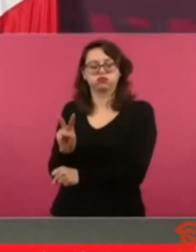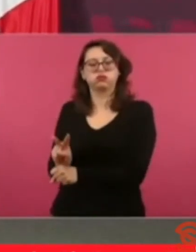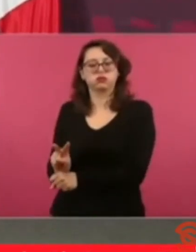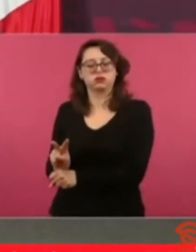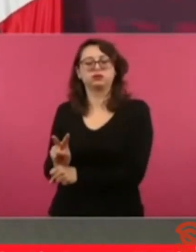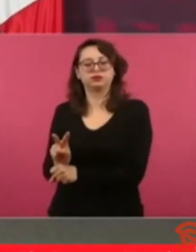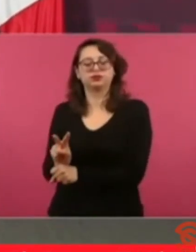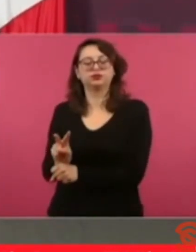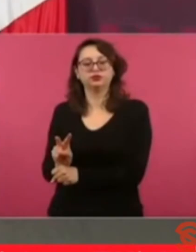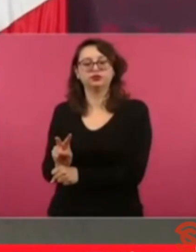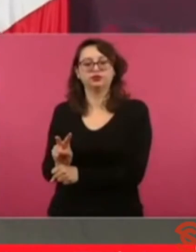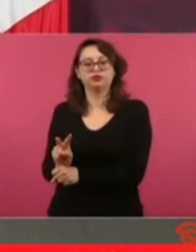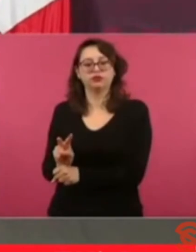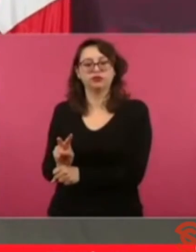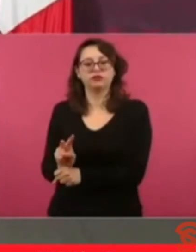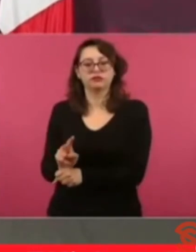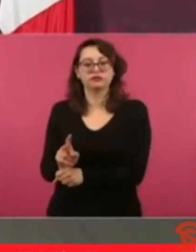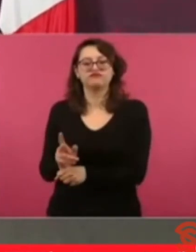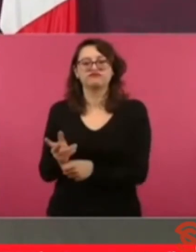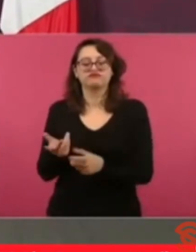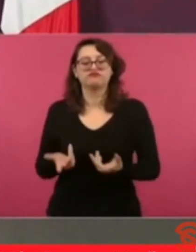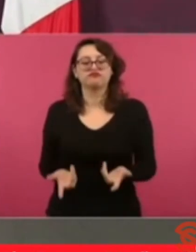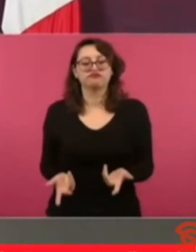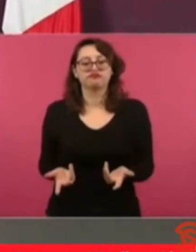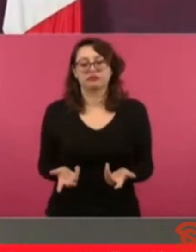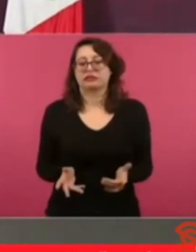en actividad